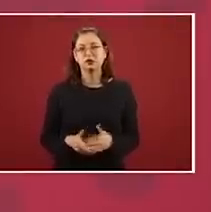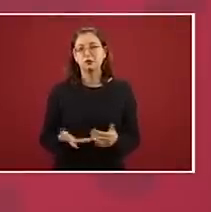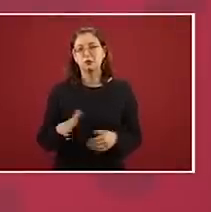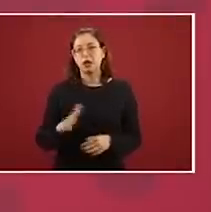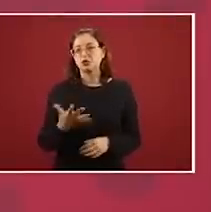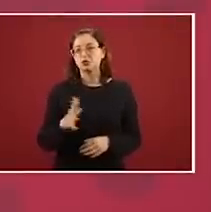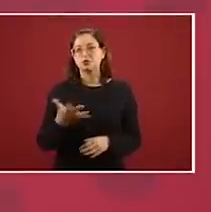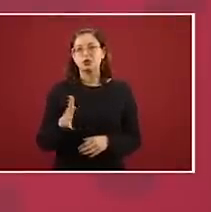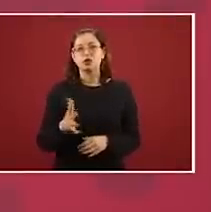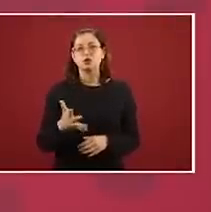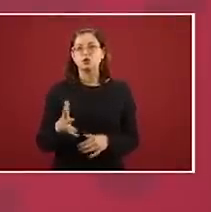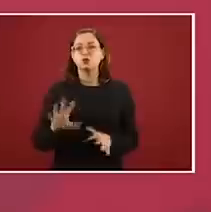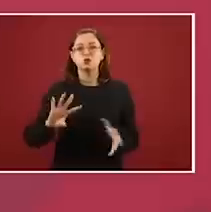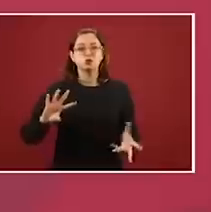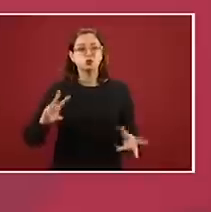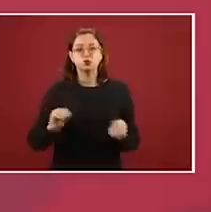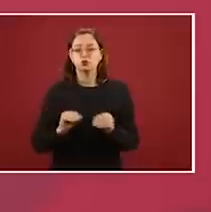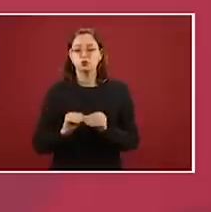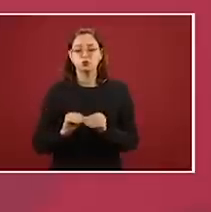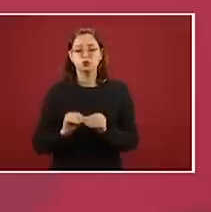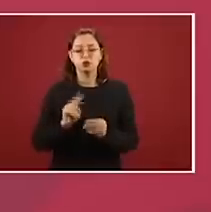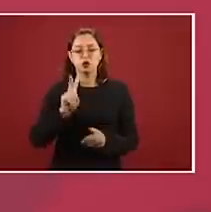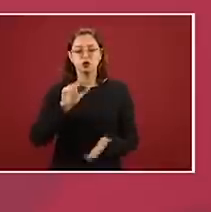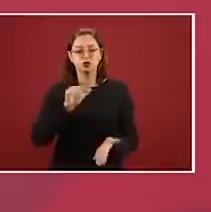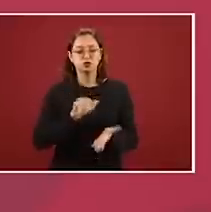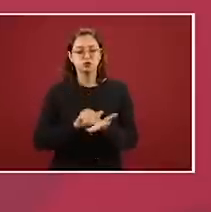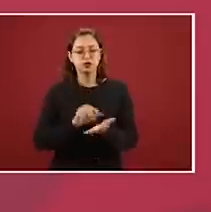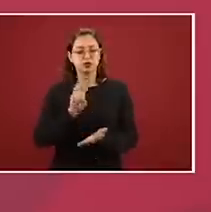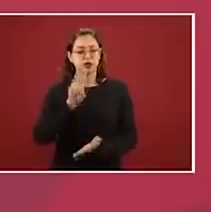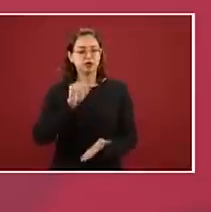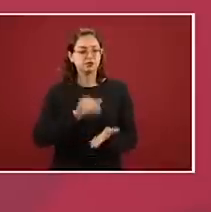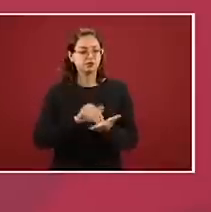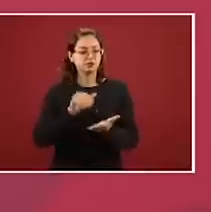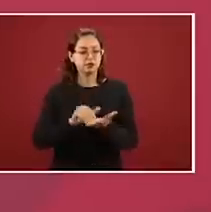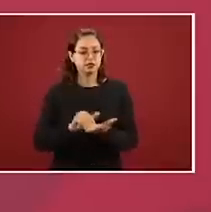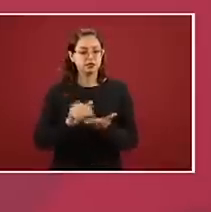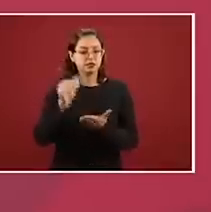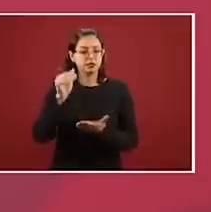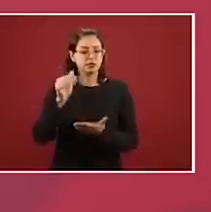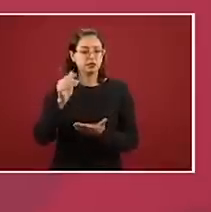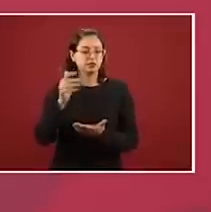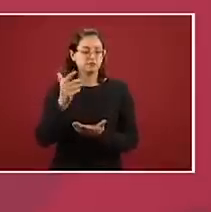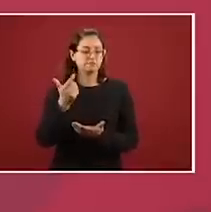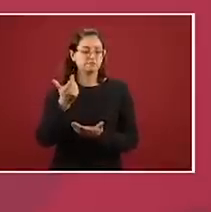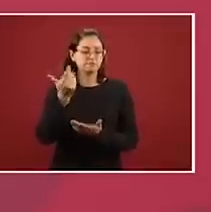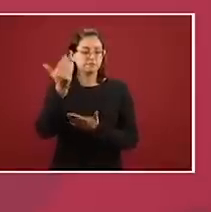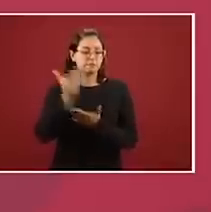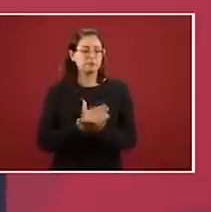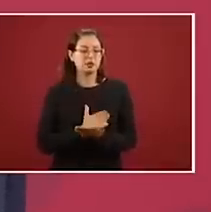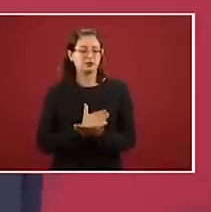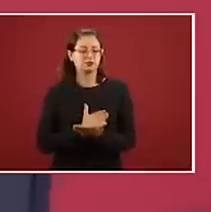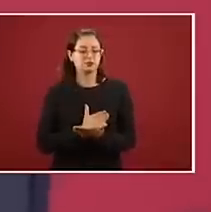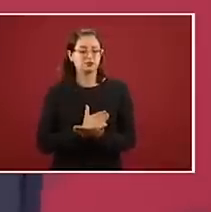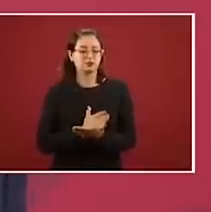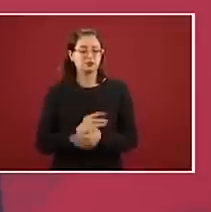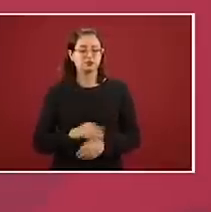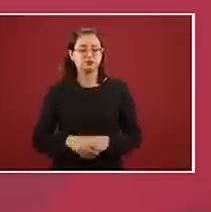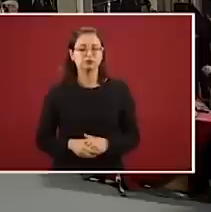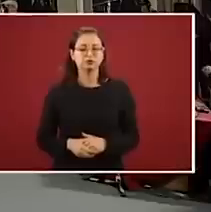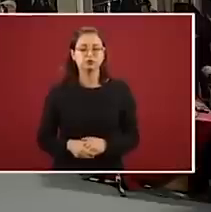significar como unos 2,000 o 3,000 millones menos, en términos